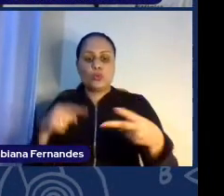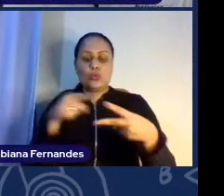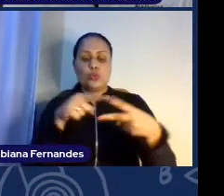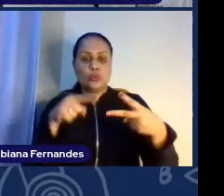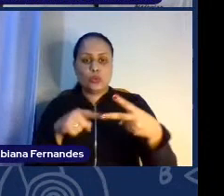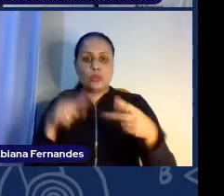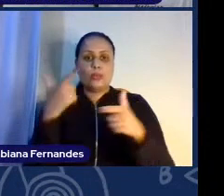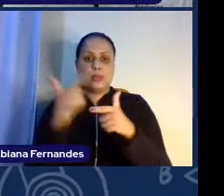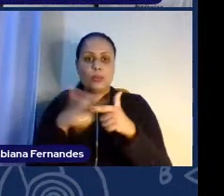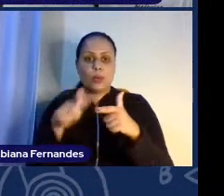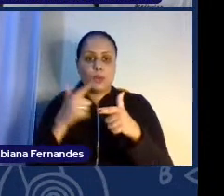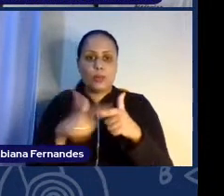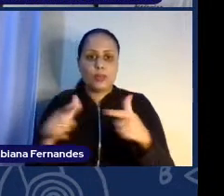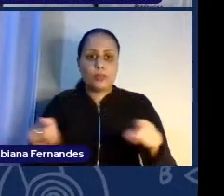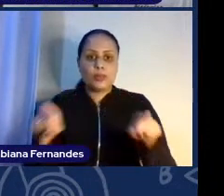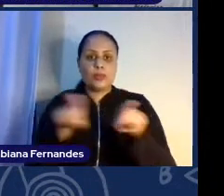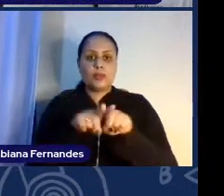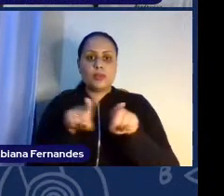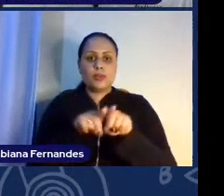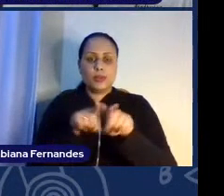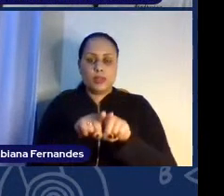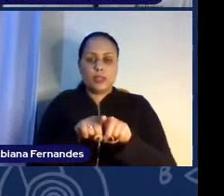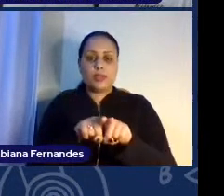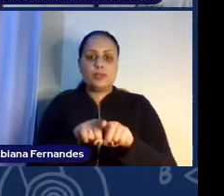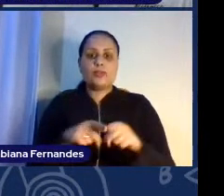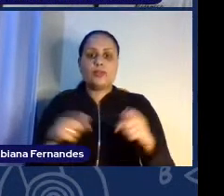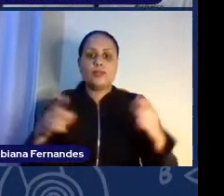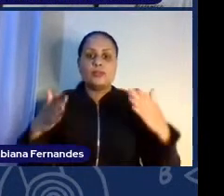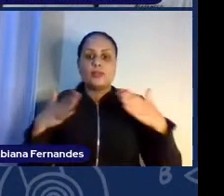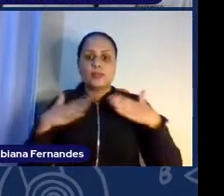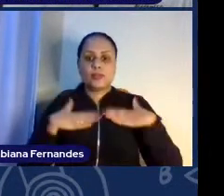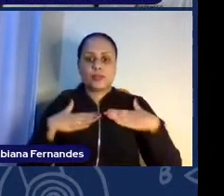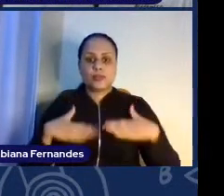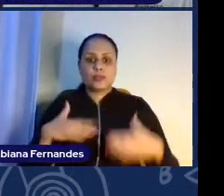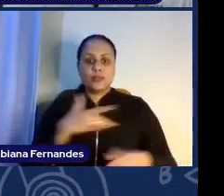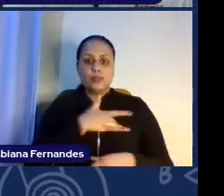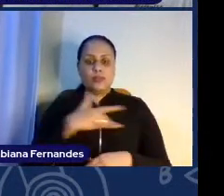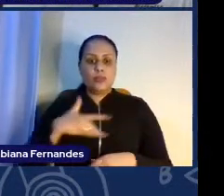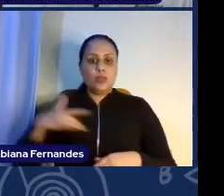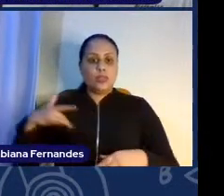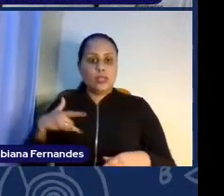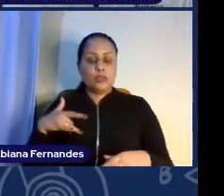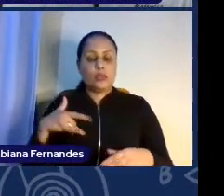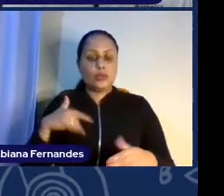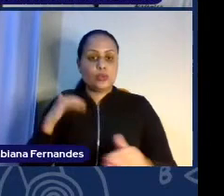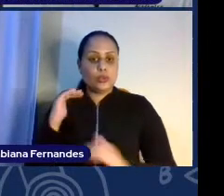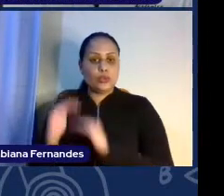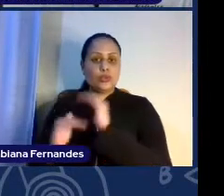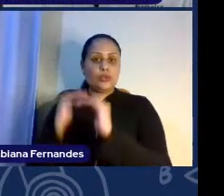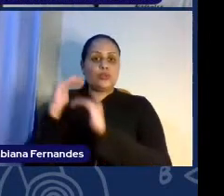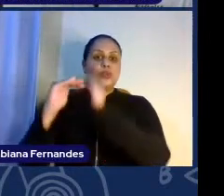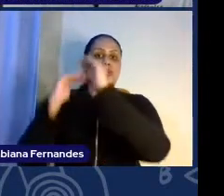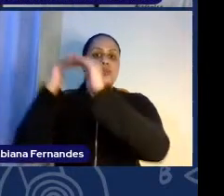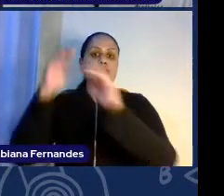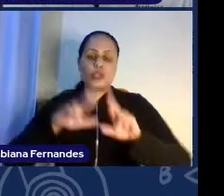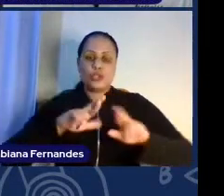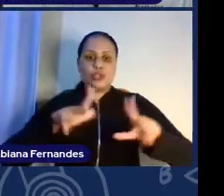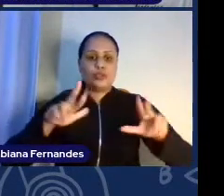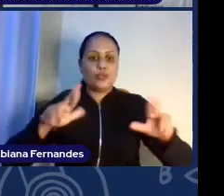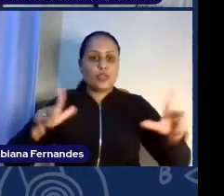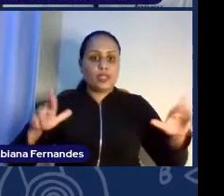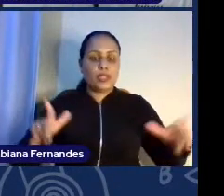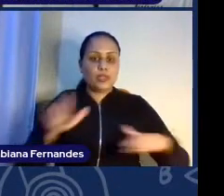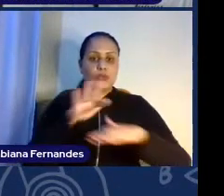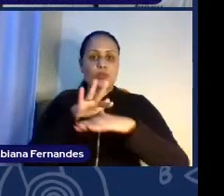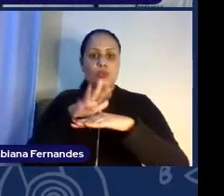problemas del neurodesarrollo que se manifiestan por diferentes enfermedades.